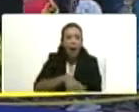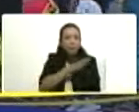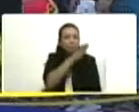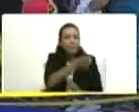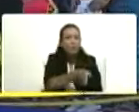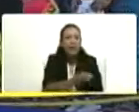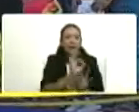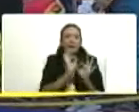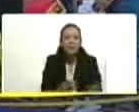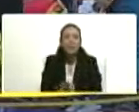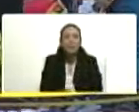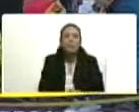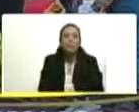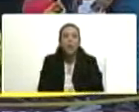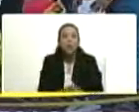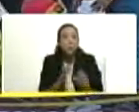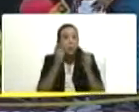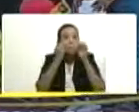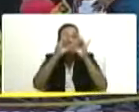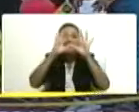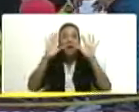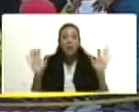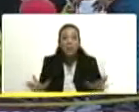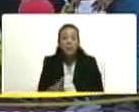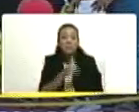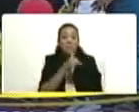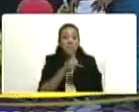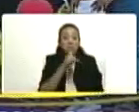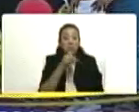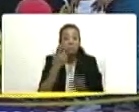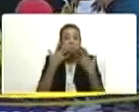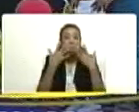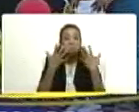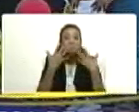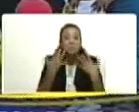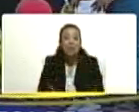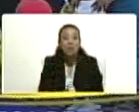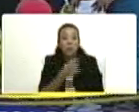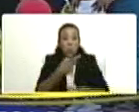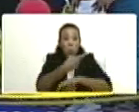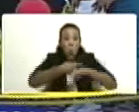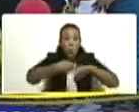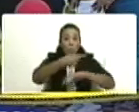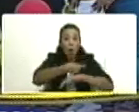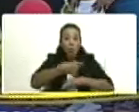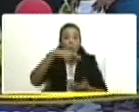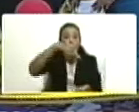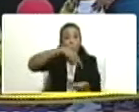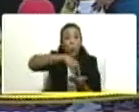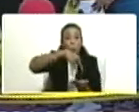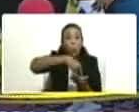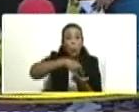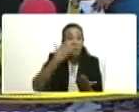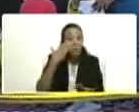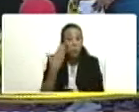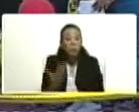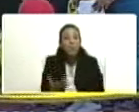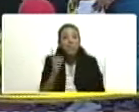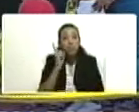con esta maravillosa noticia que nuestro gobierno, el gobierno que usted